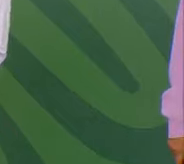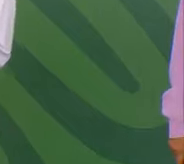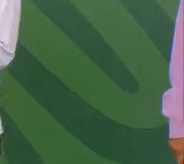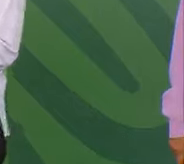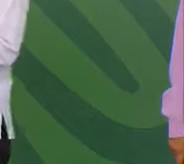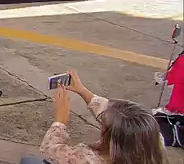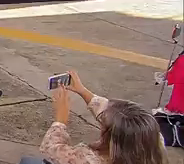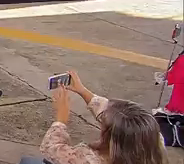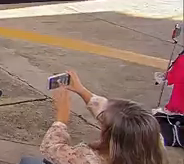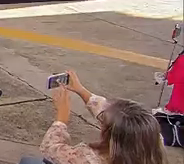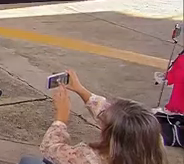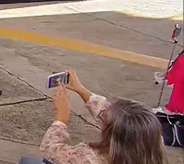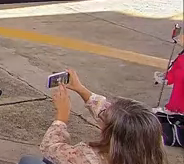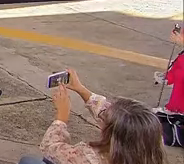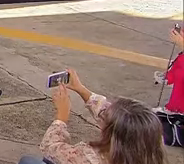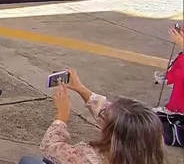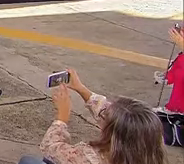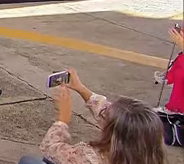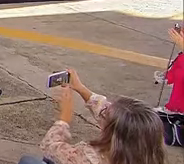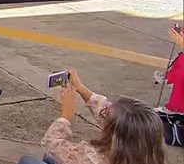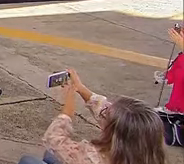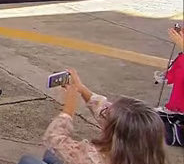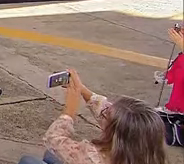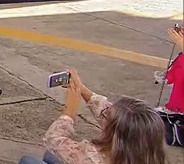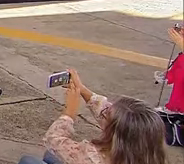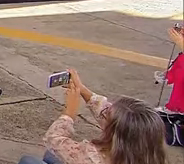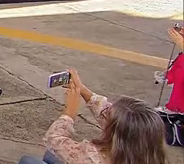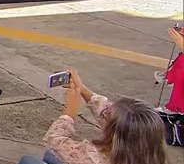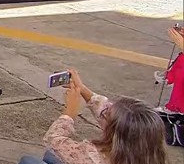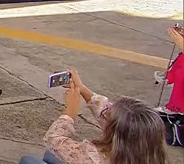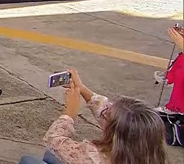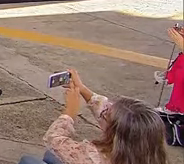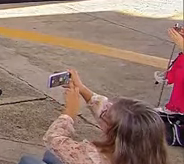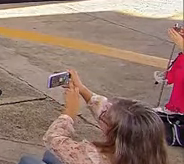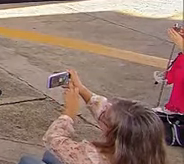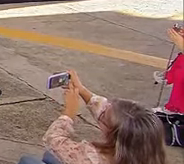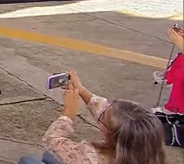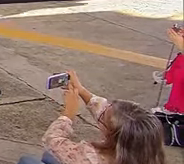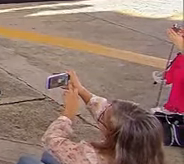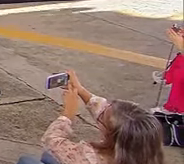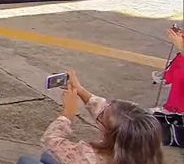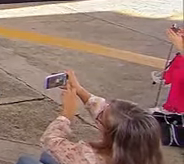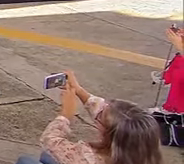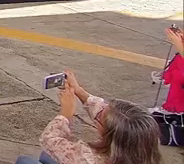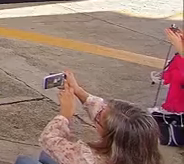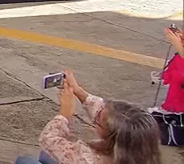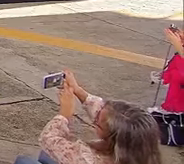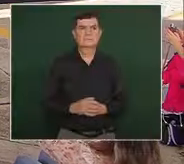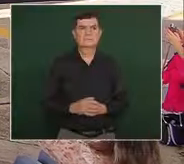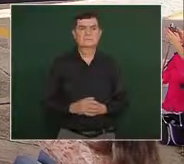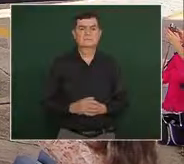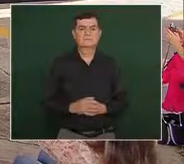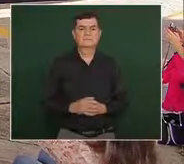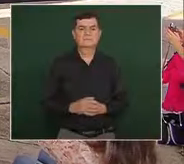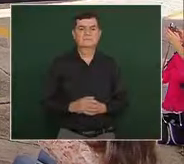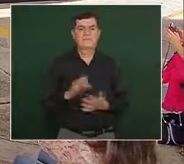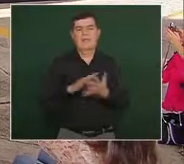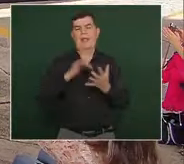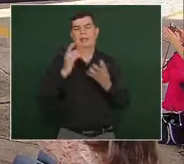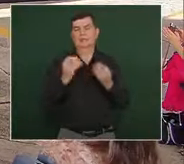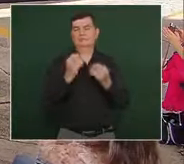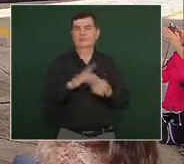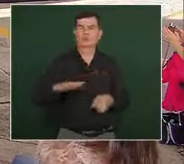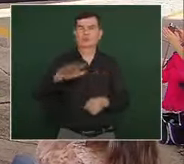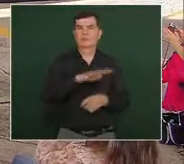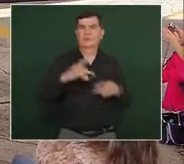A todos ellos se les dio un apoyo para la reconstrucción y se verificó que se hayan llevado a cabo las acciones, así que pues muchísimas gracias